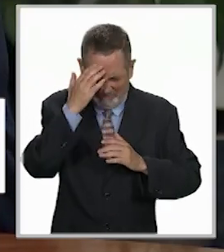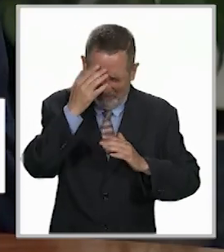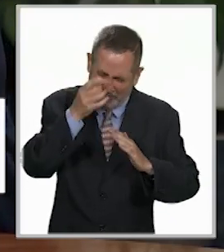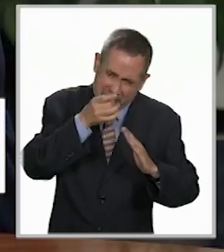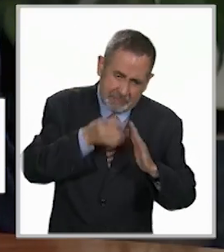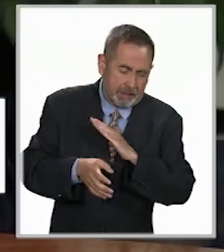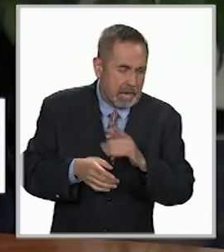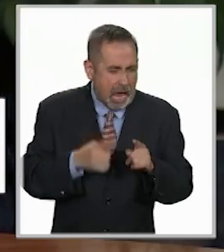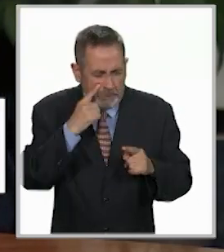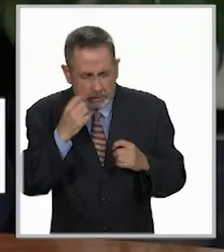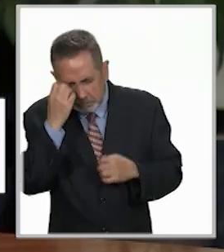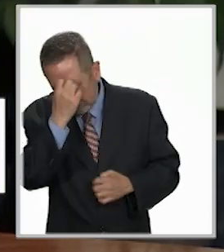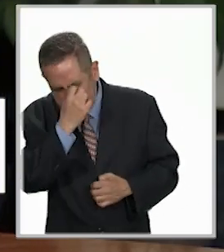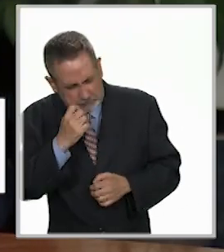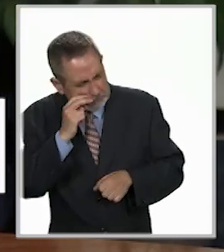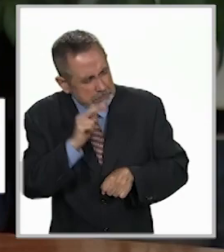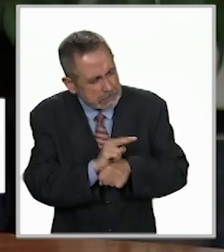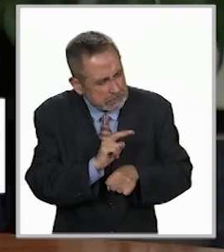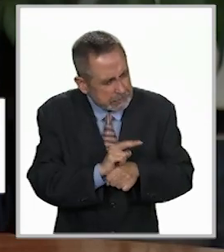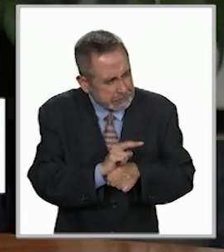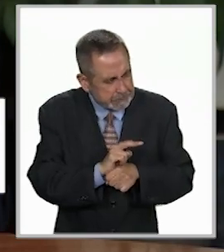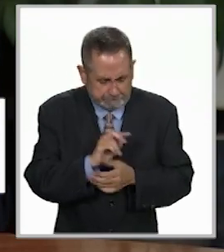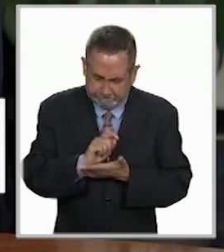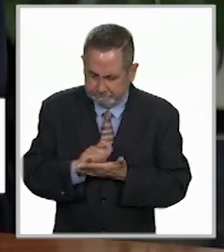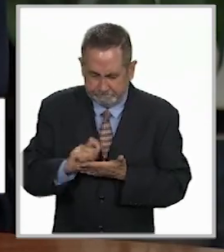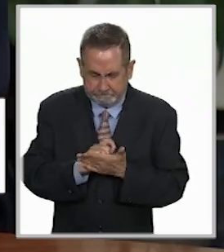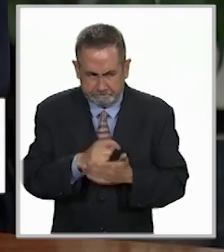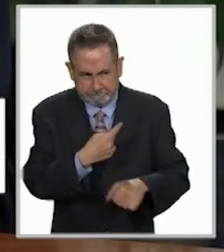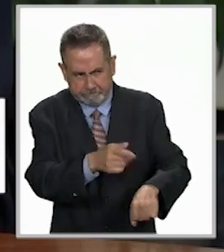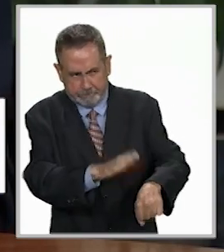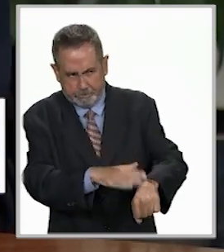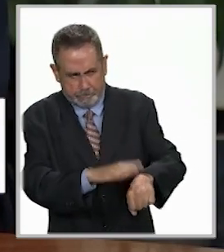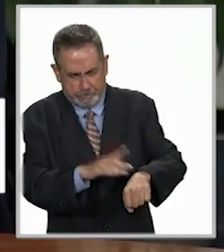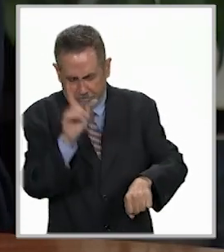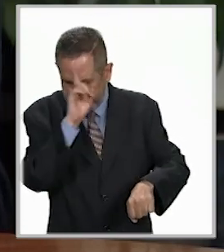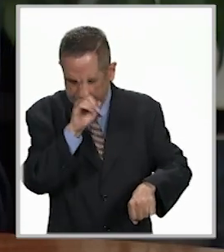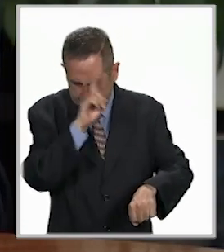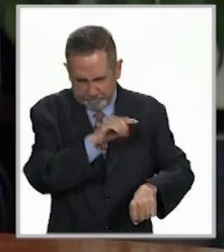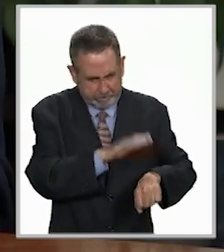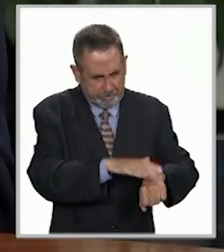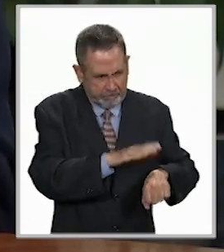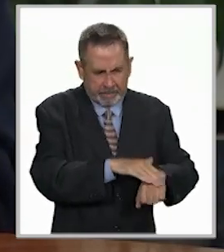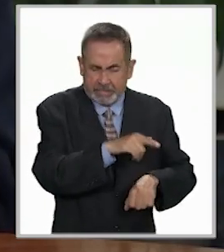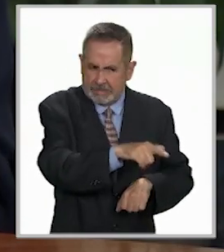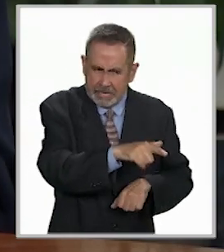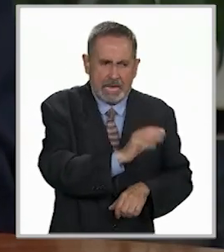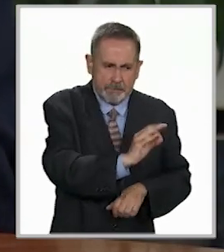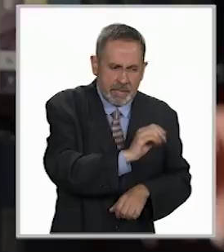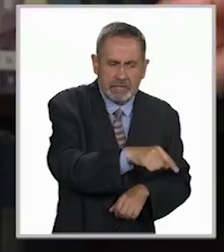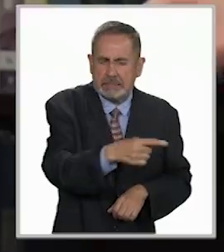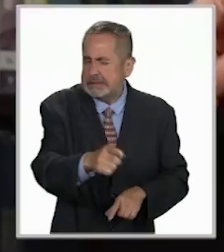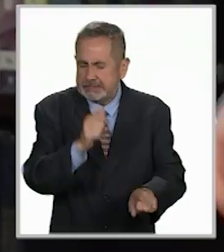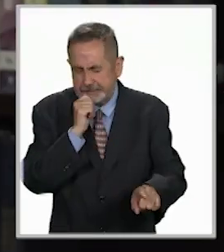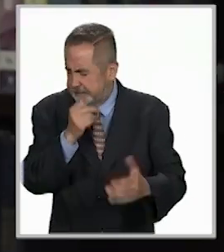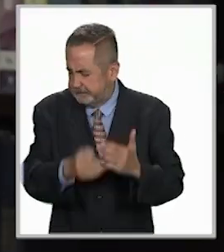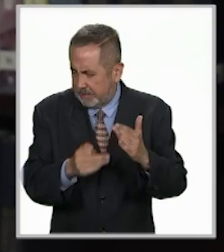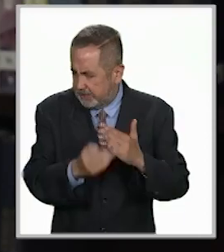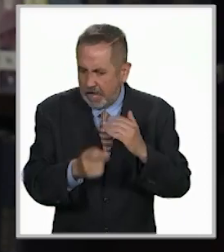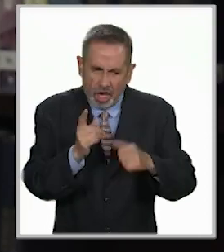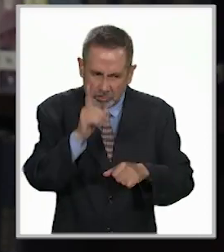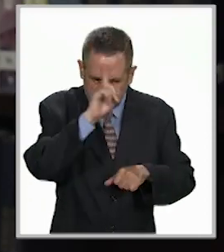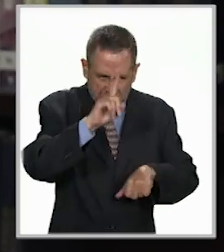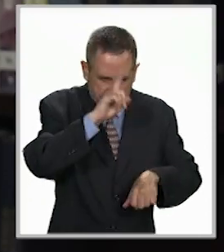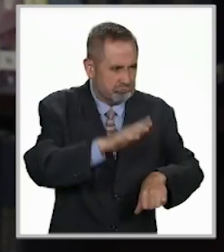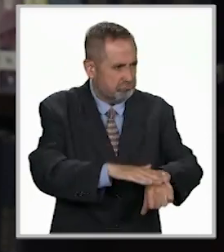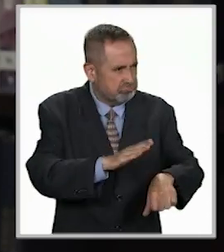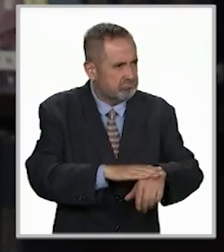materias como esto, y lo que hacen es no solo monitorear, sino dar recomendaciones a los estados sobre las mejores prácticas en alguna materia.